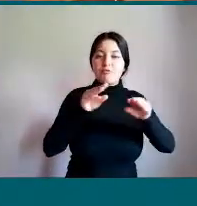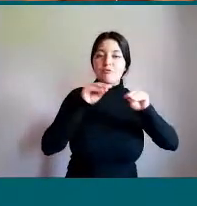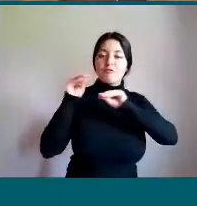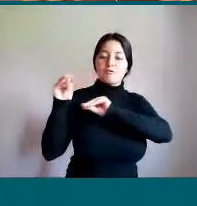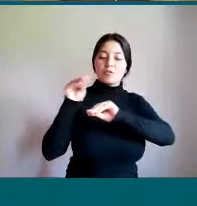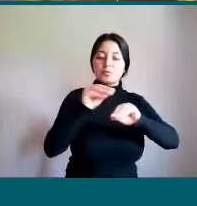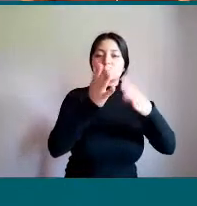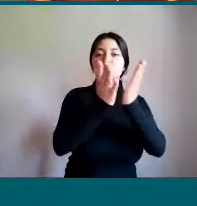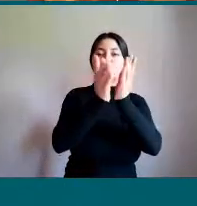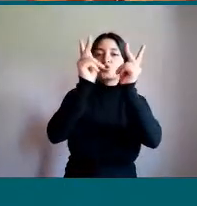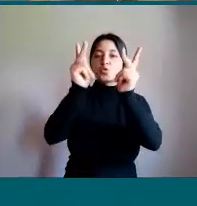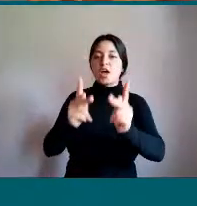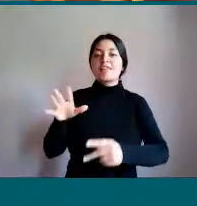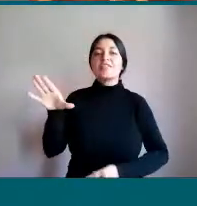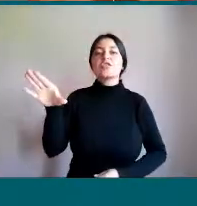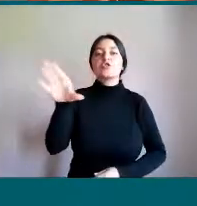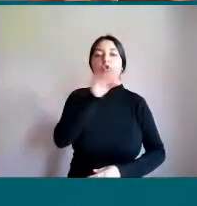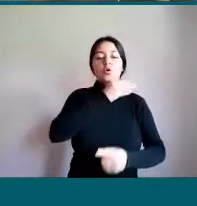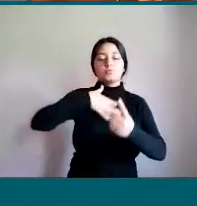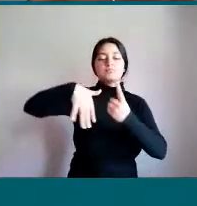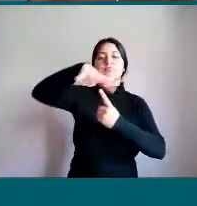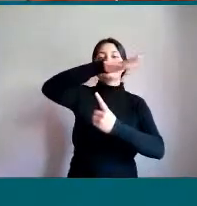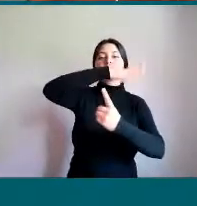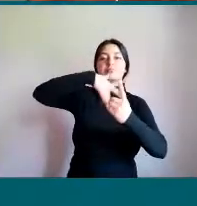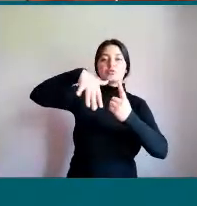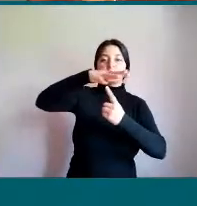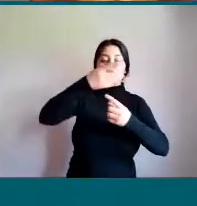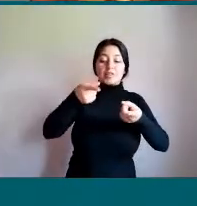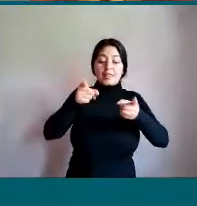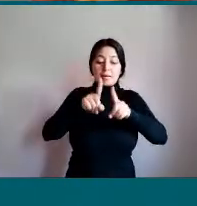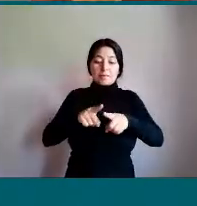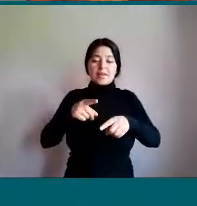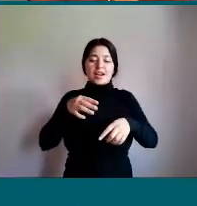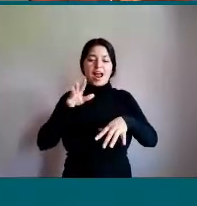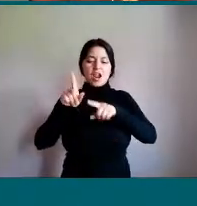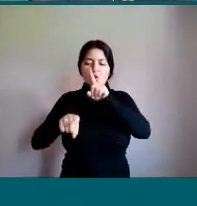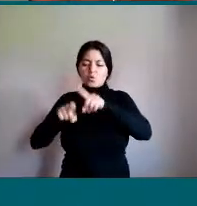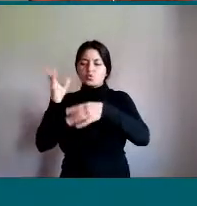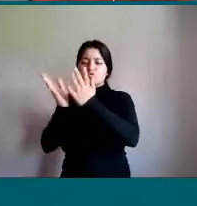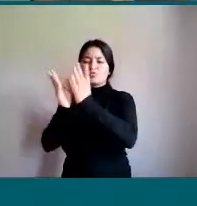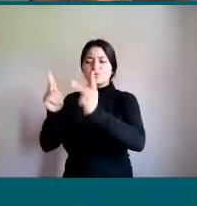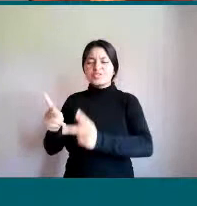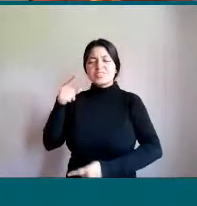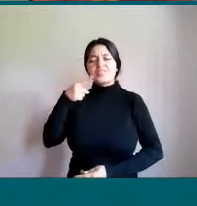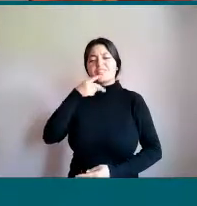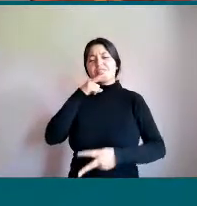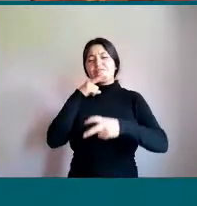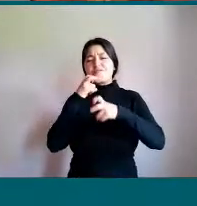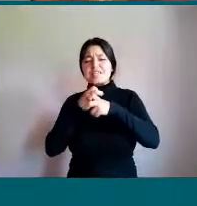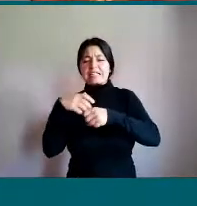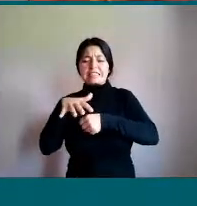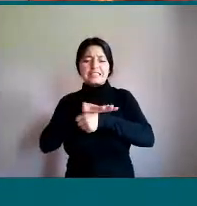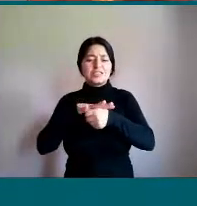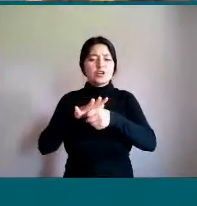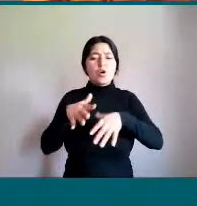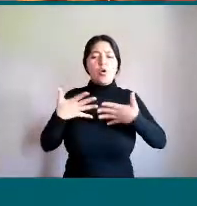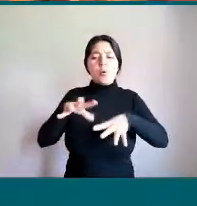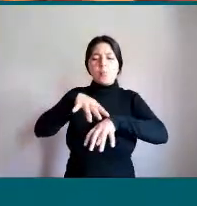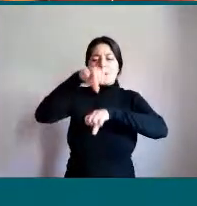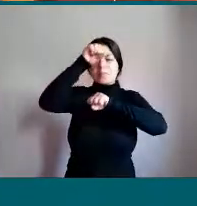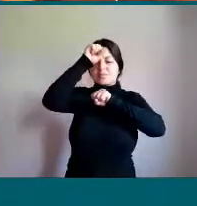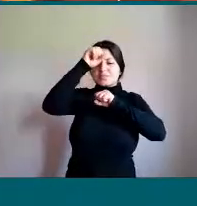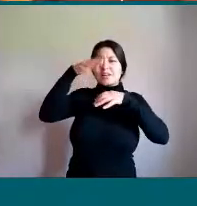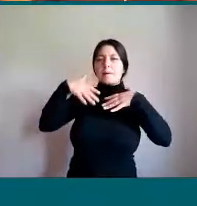en las dificultades reales que tienen nuestros alumnos para poder aprender. Y cambiar este paradigma de evaluación nos ofrece y nos